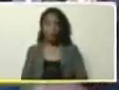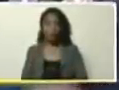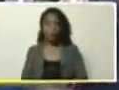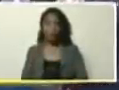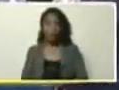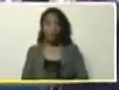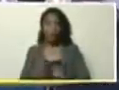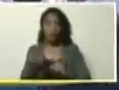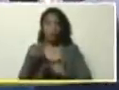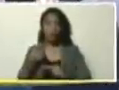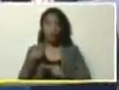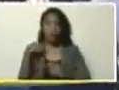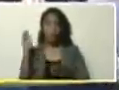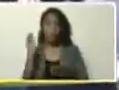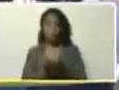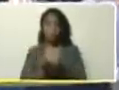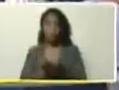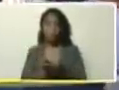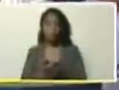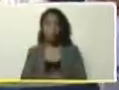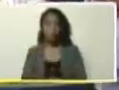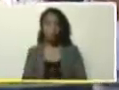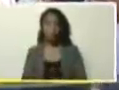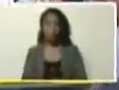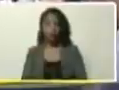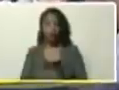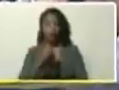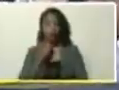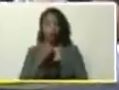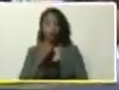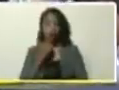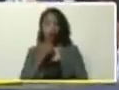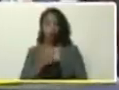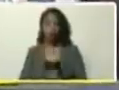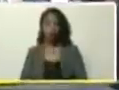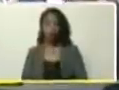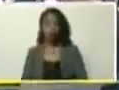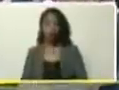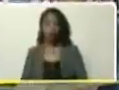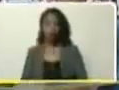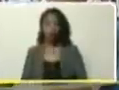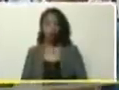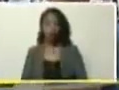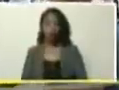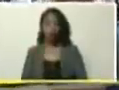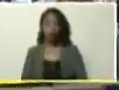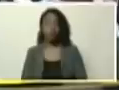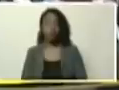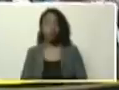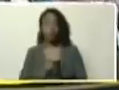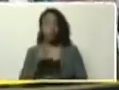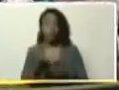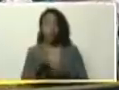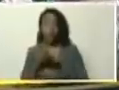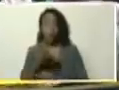Pero yo me he planteado algo, Héctor, como dices tú,